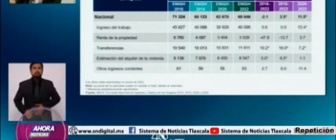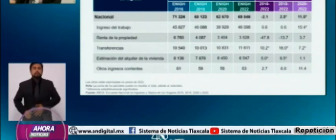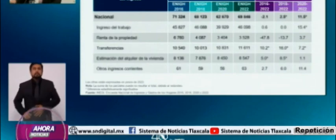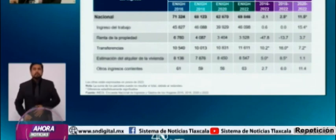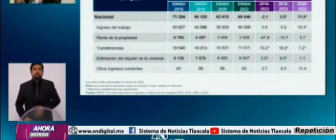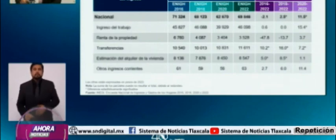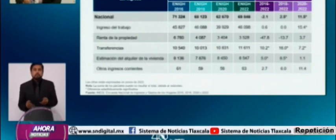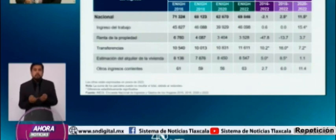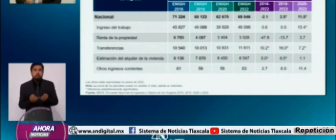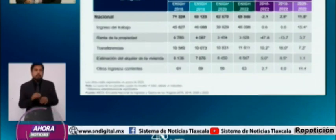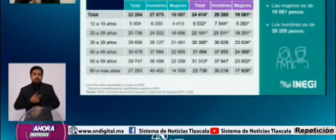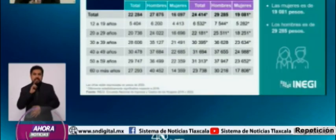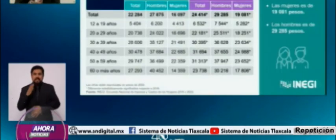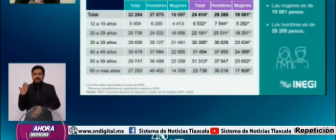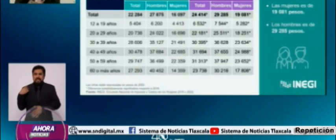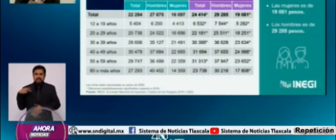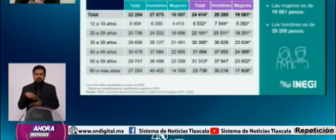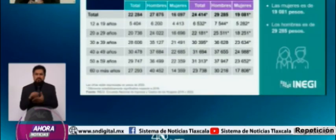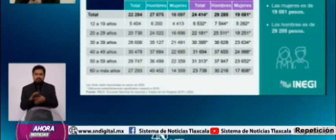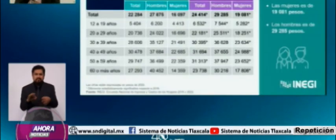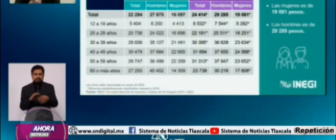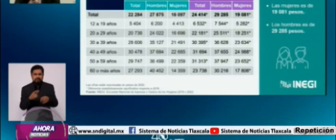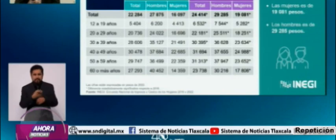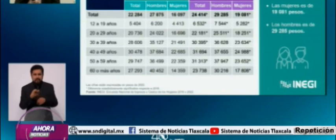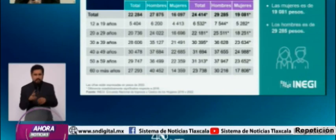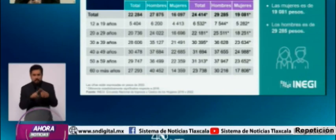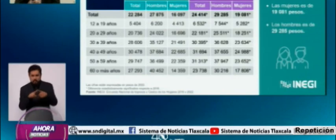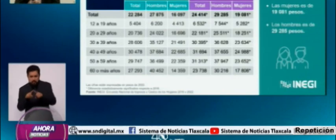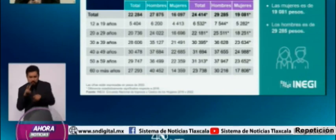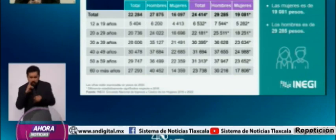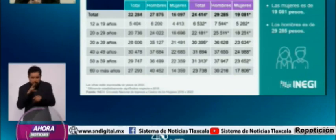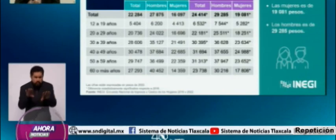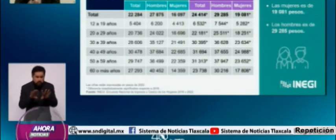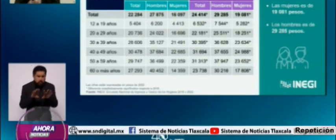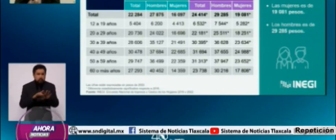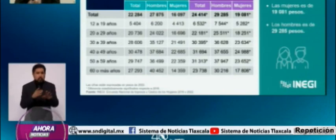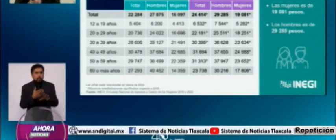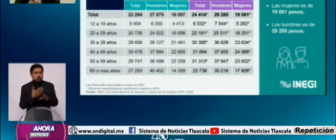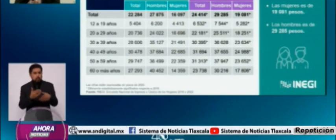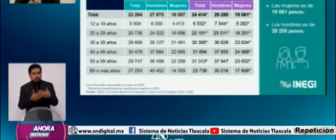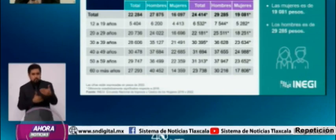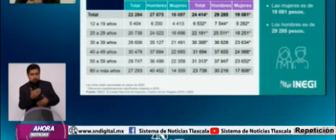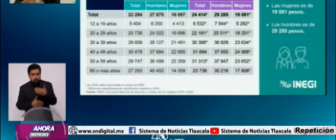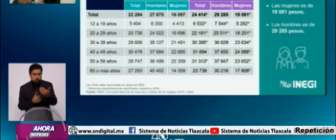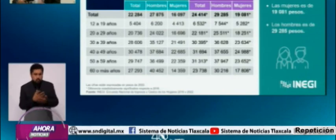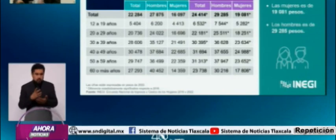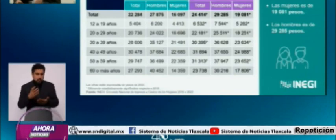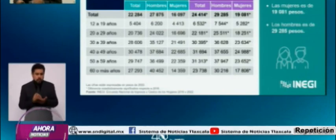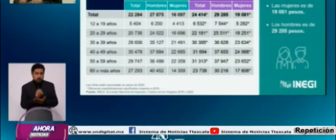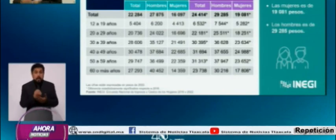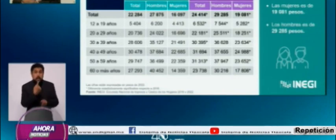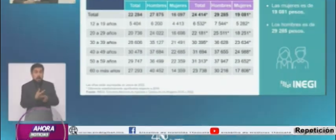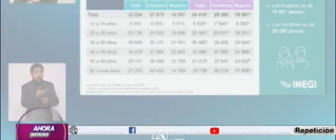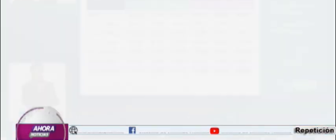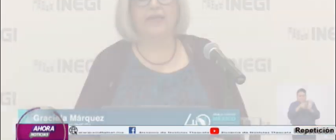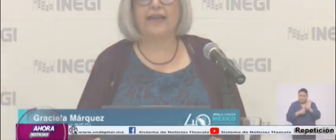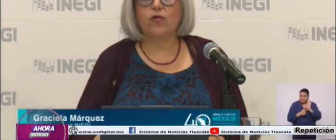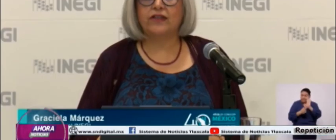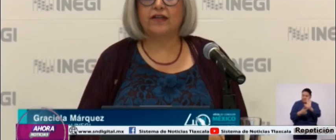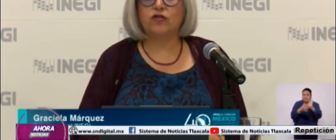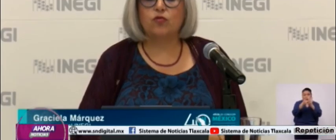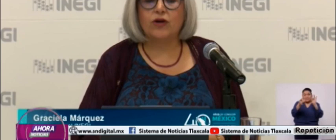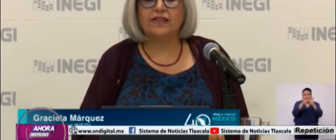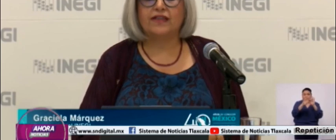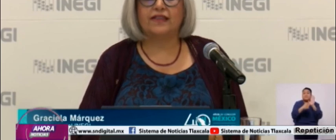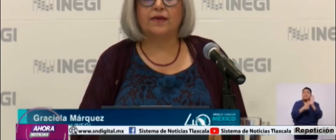áreas rurales. En el estudio también se dieron a conocer las diferencias de ingresos que tiene un hombre y una mujer en promedio en México.